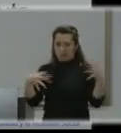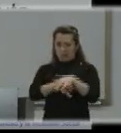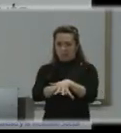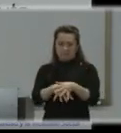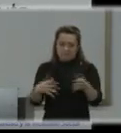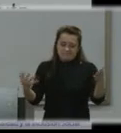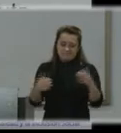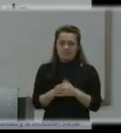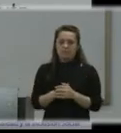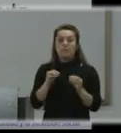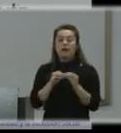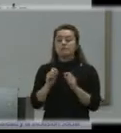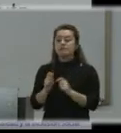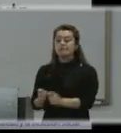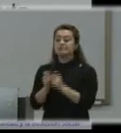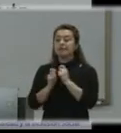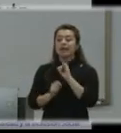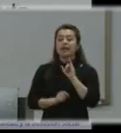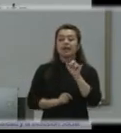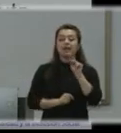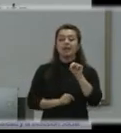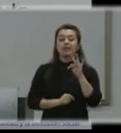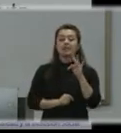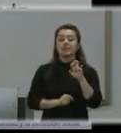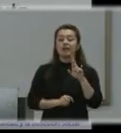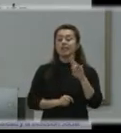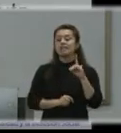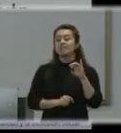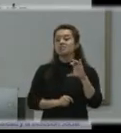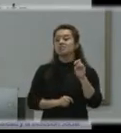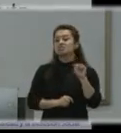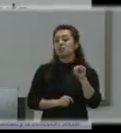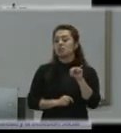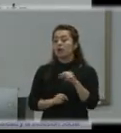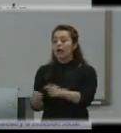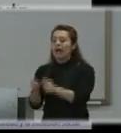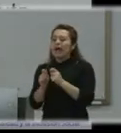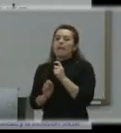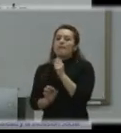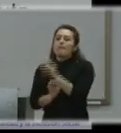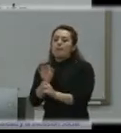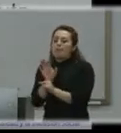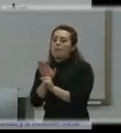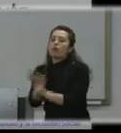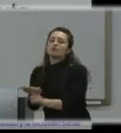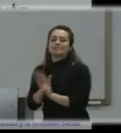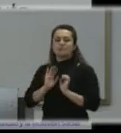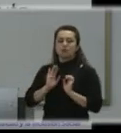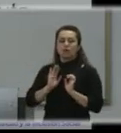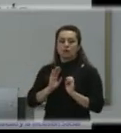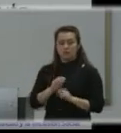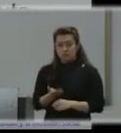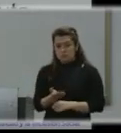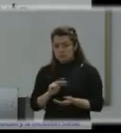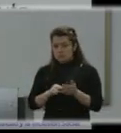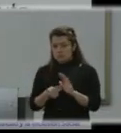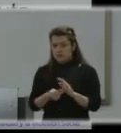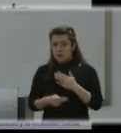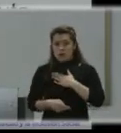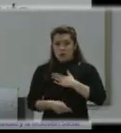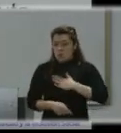Además, mantiene la interdicción como un mecanismo de protección. Al entenderlo como un mecanismo de protección, significa que cualquier persona